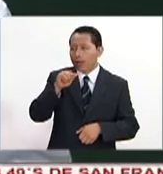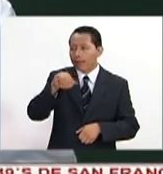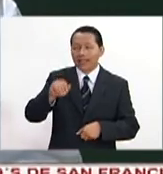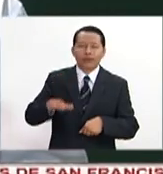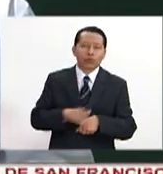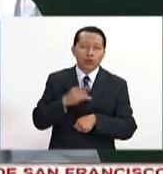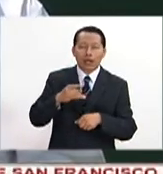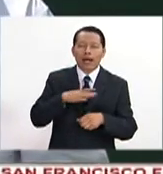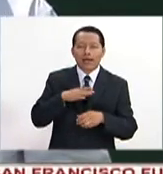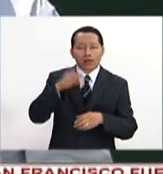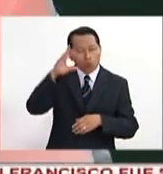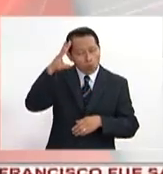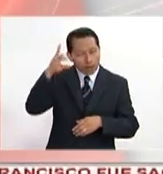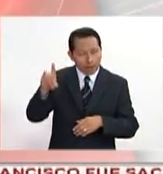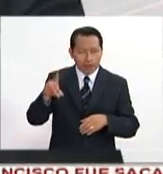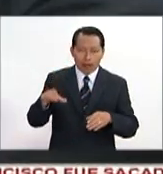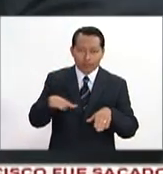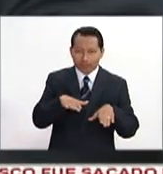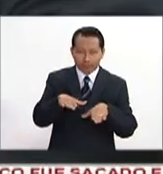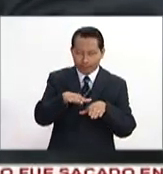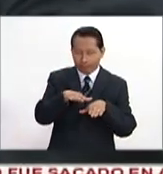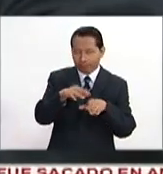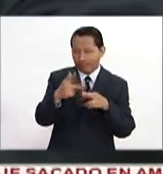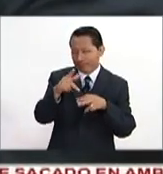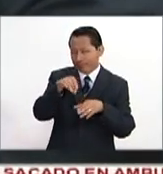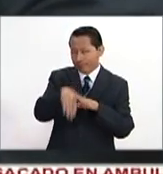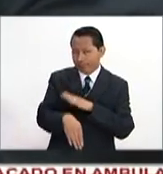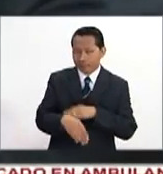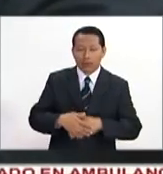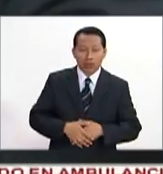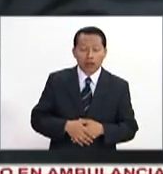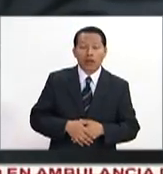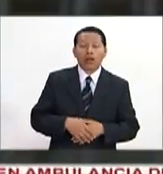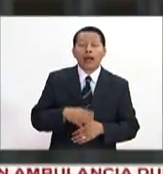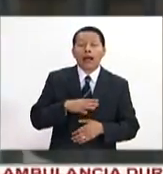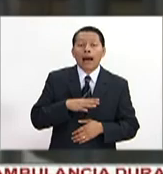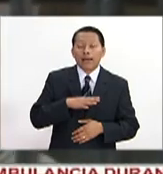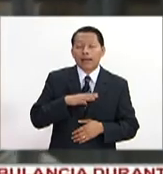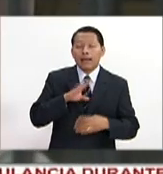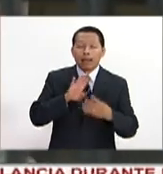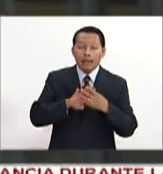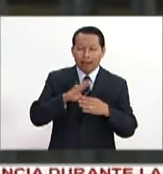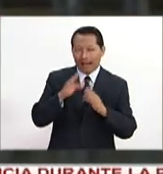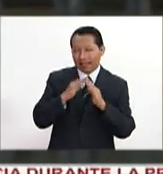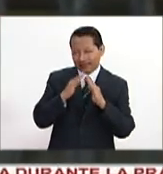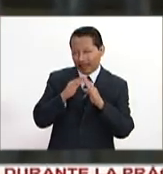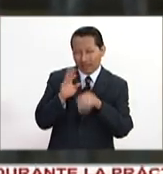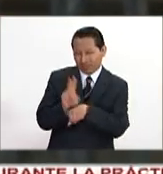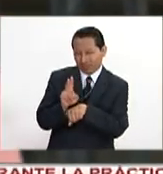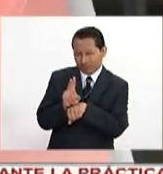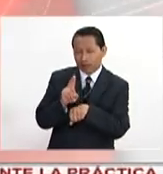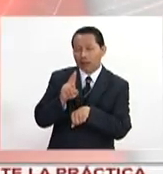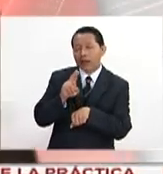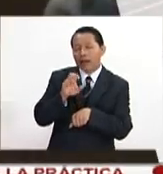Express de Cuernavaca. Niega nuevamente la prisión domiciliaria a Elba Ester Gordillo.